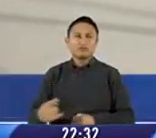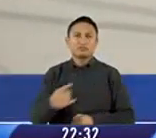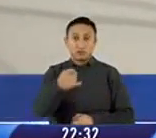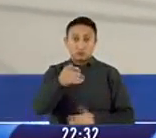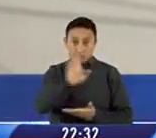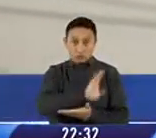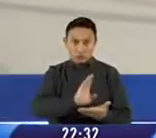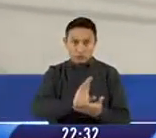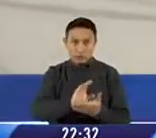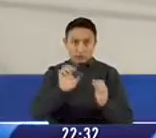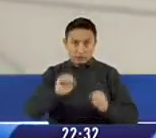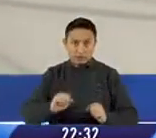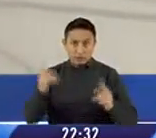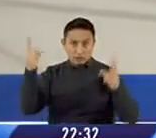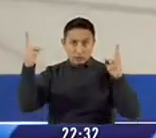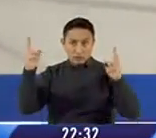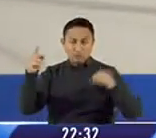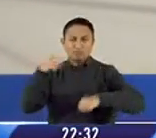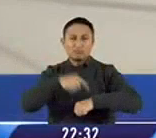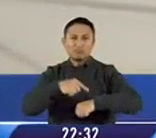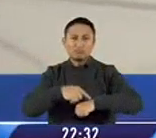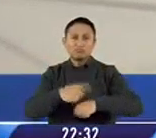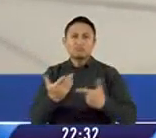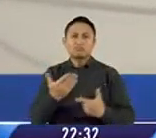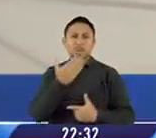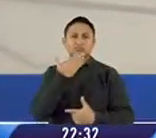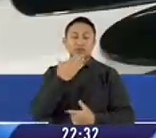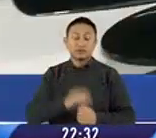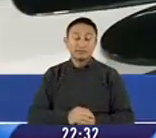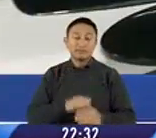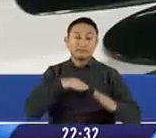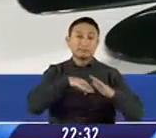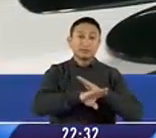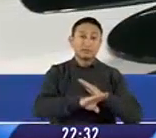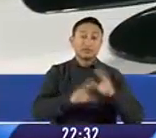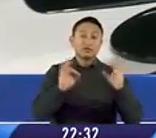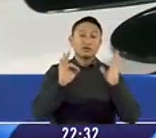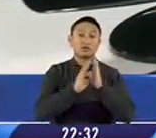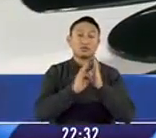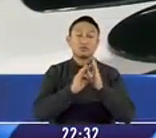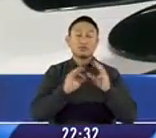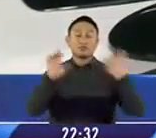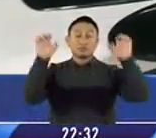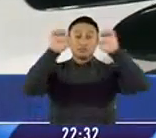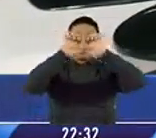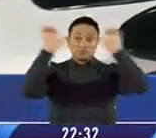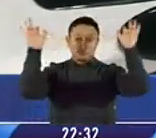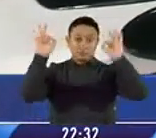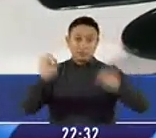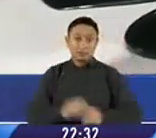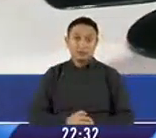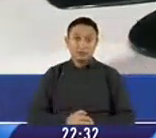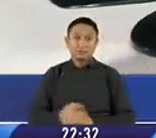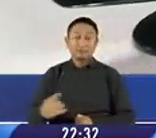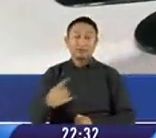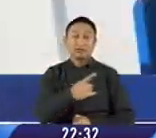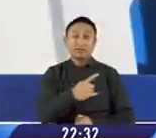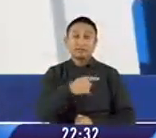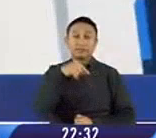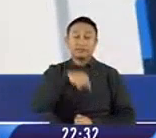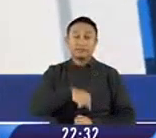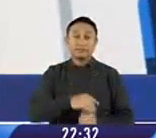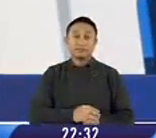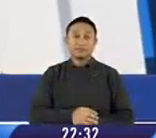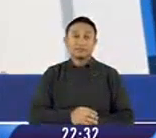barrio sufrirá un corte de luz y a qué hora, usted debe ingresar a las redes sociales de la empresa eléctrica de Quito, donde encontrará